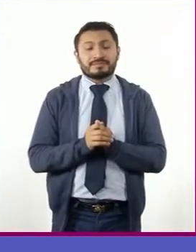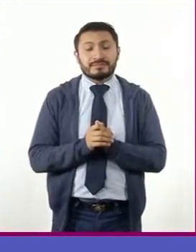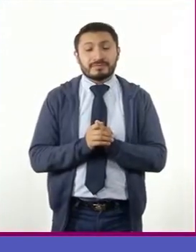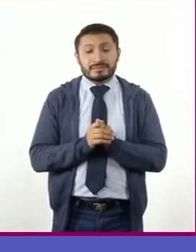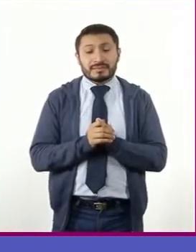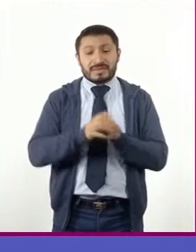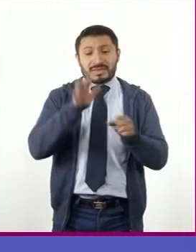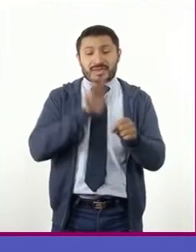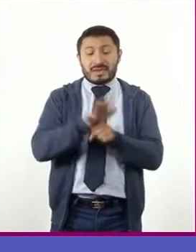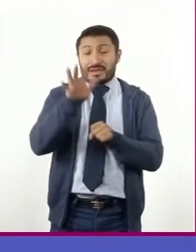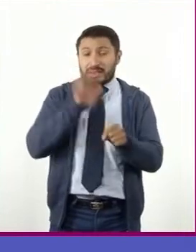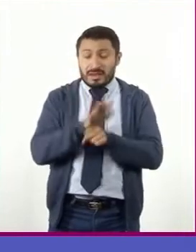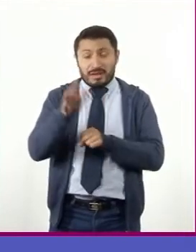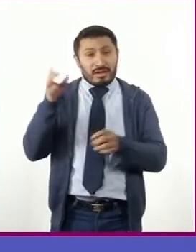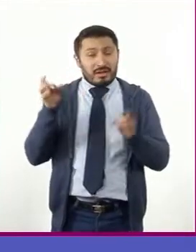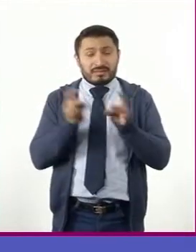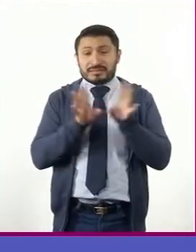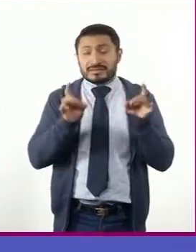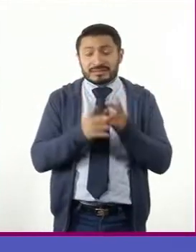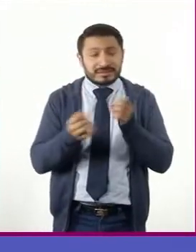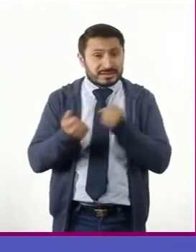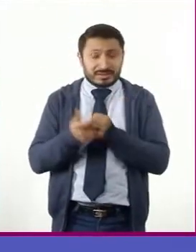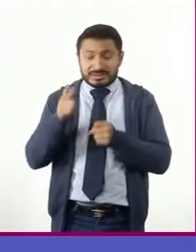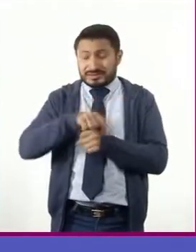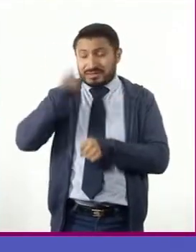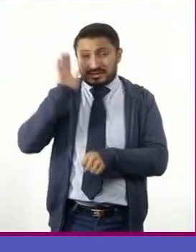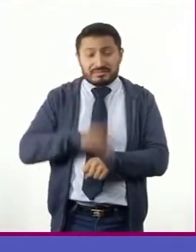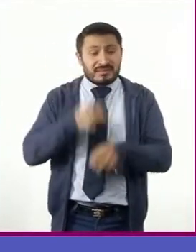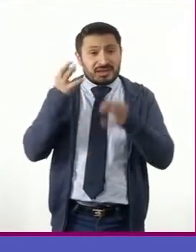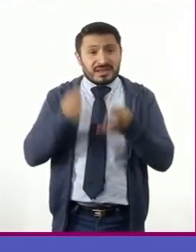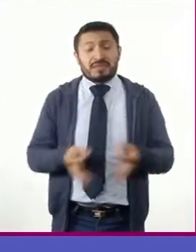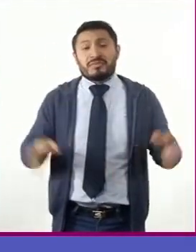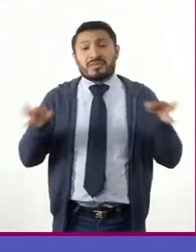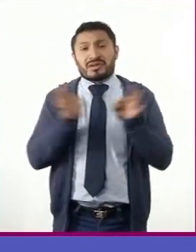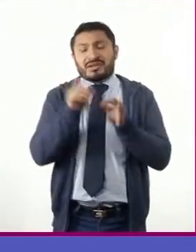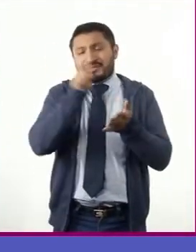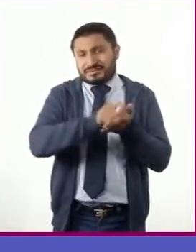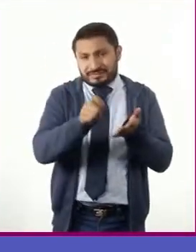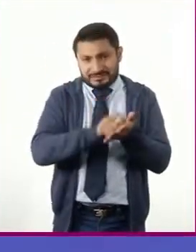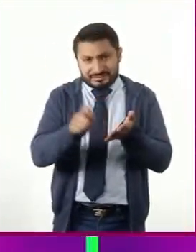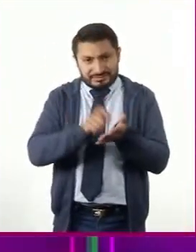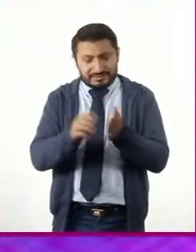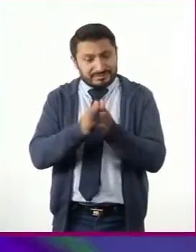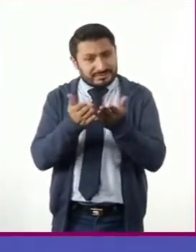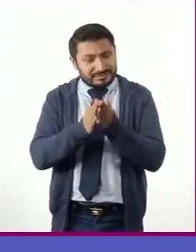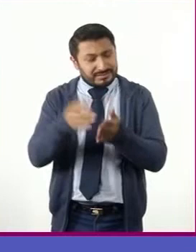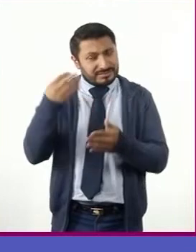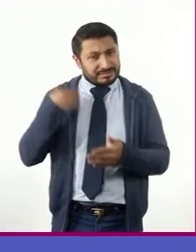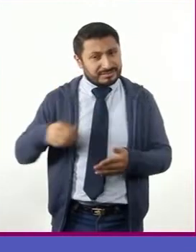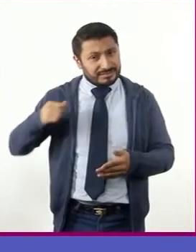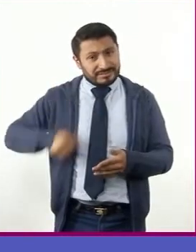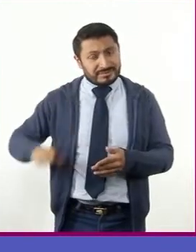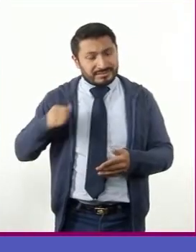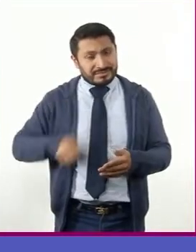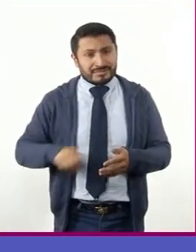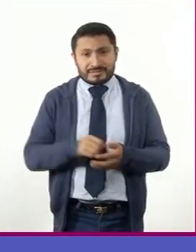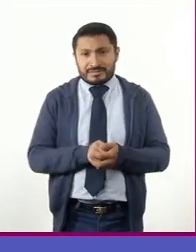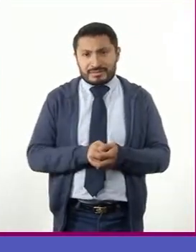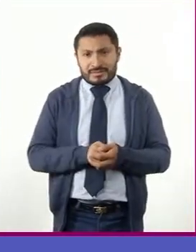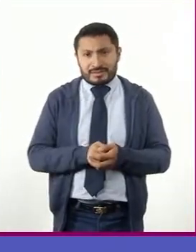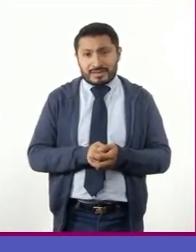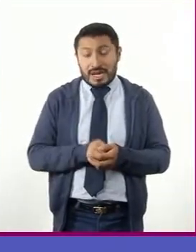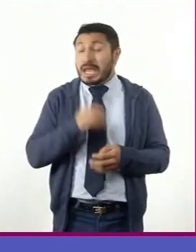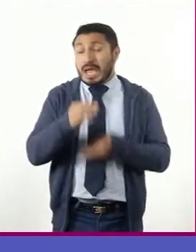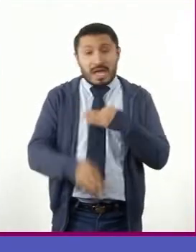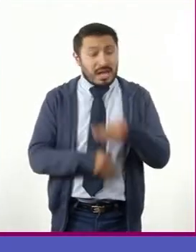¿Cuáles serían los acontecimientos sociales más relevantes que se describen en las novelas renacentistas? Pues no siempre en